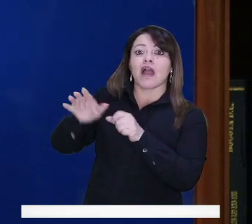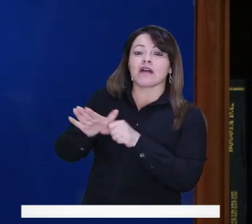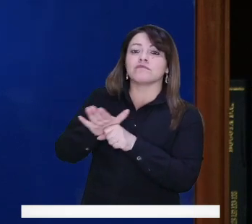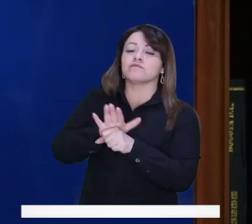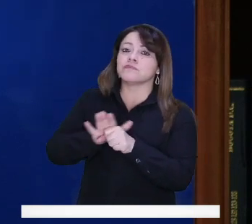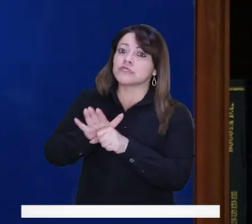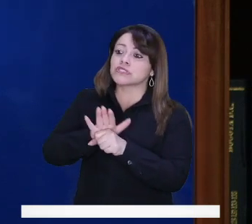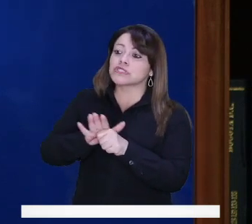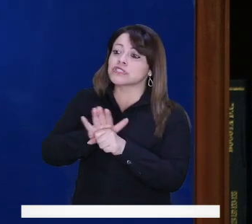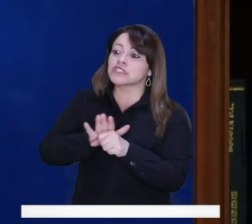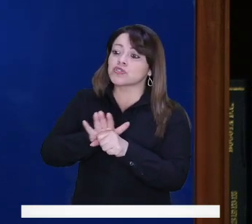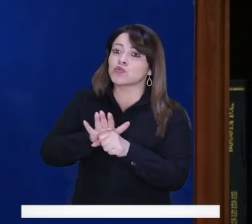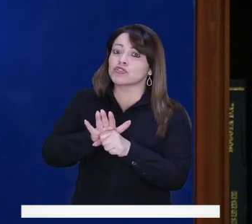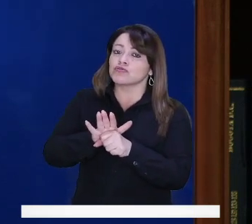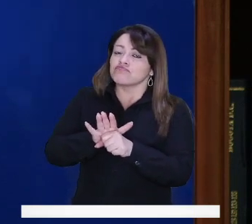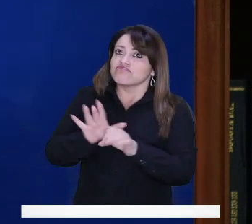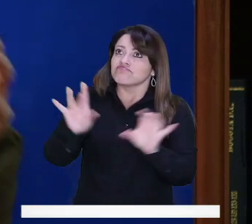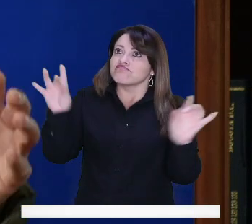una situación